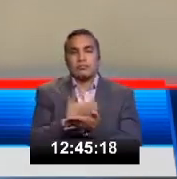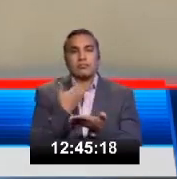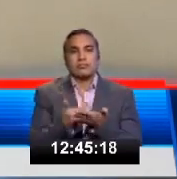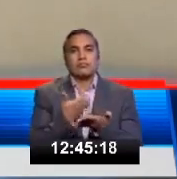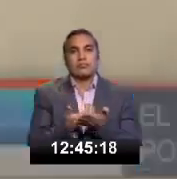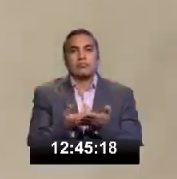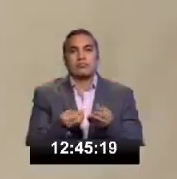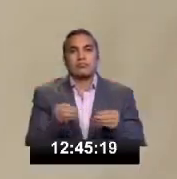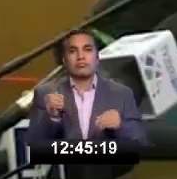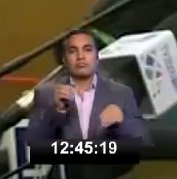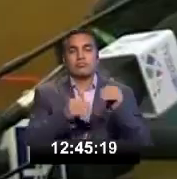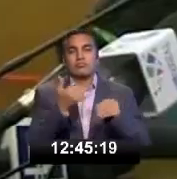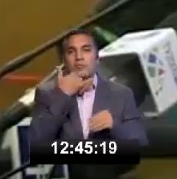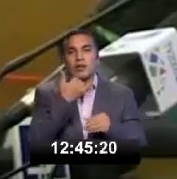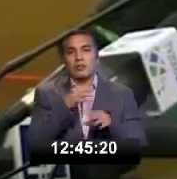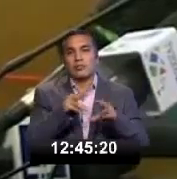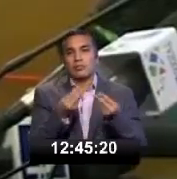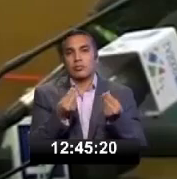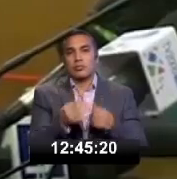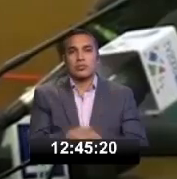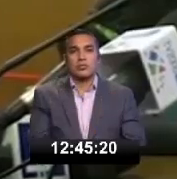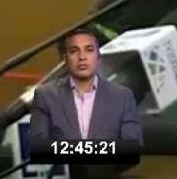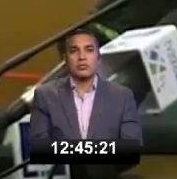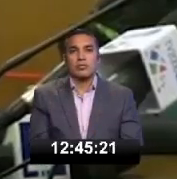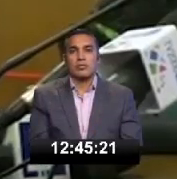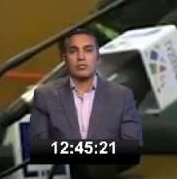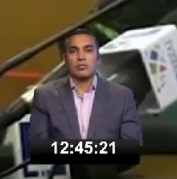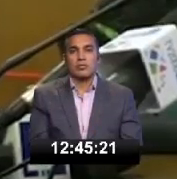pamela montilla de televisión